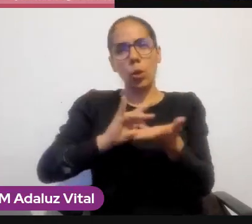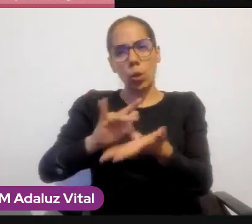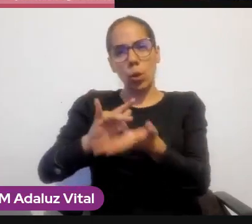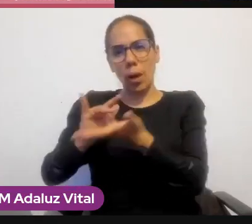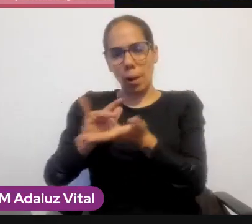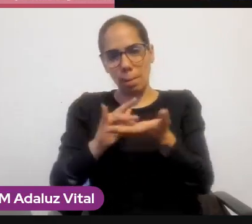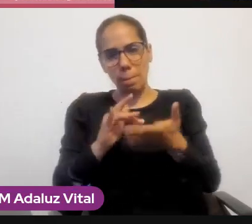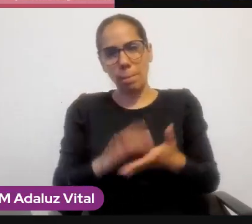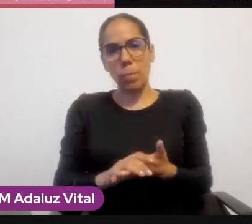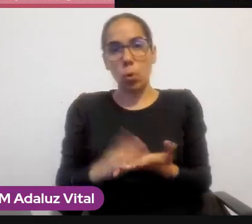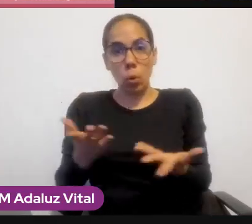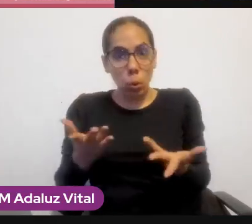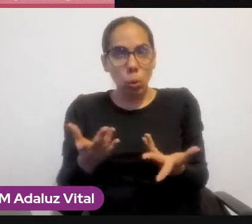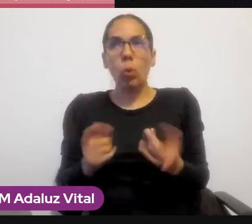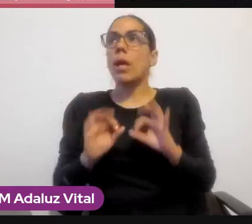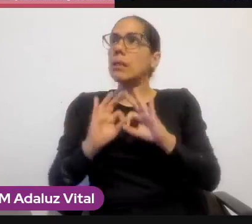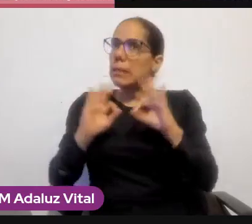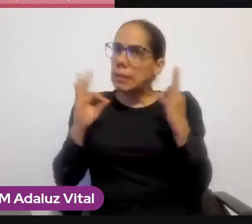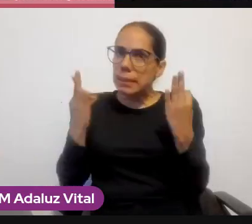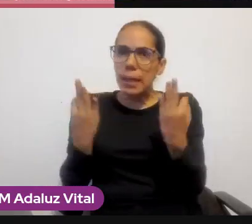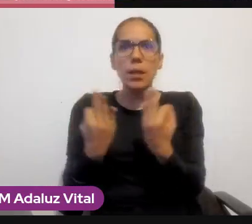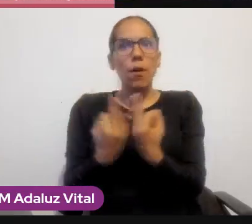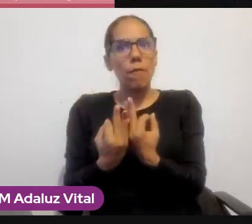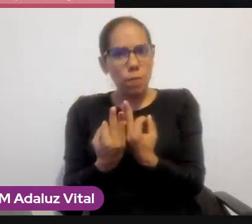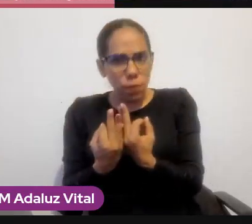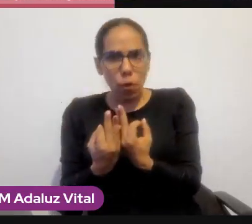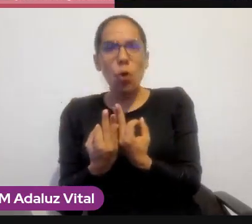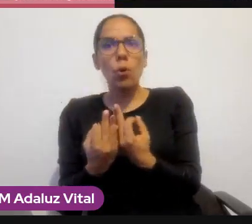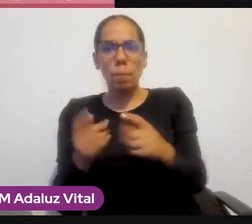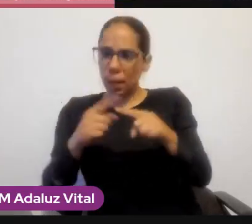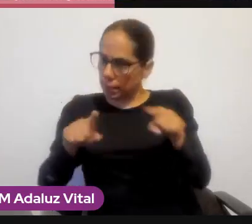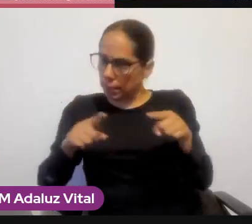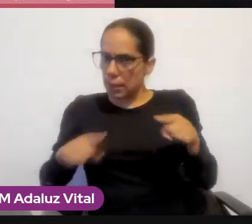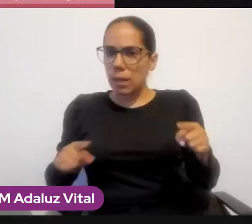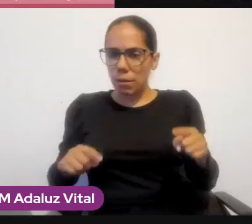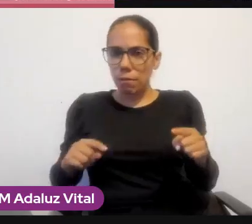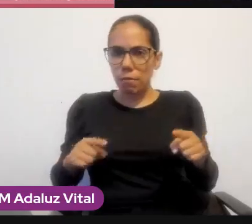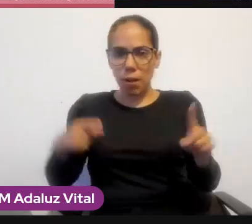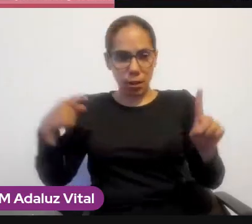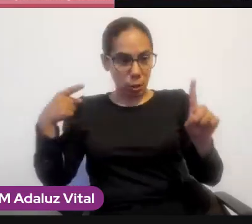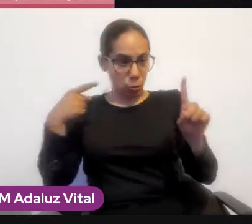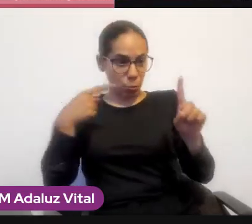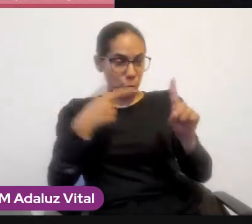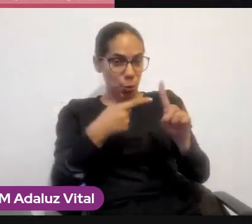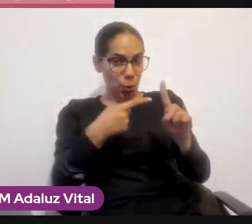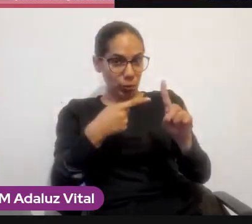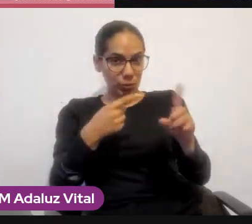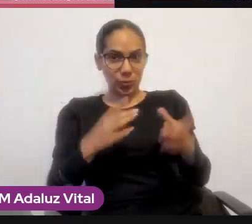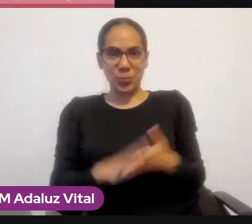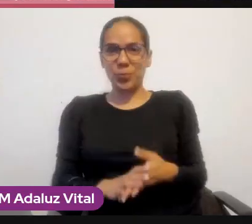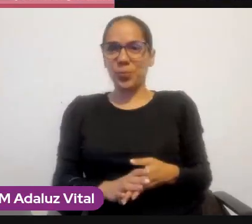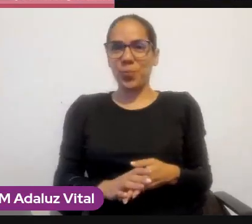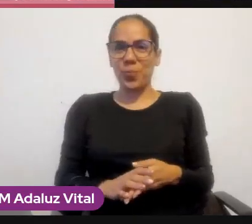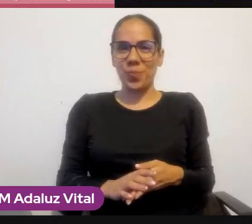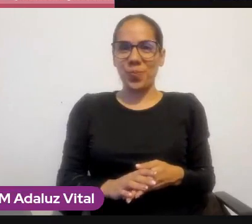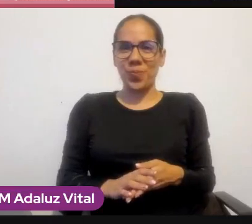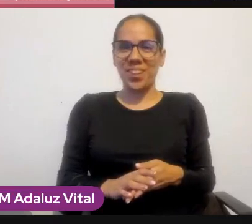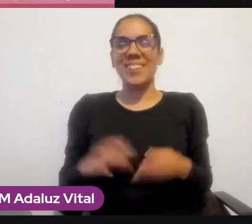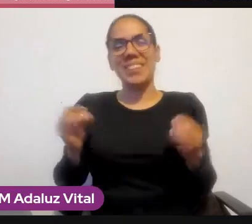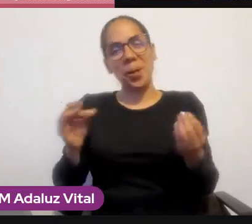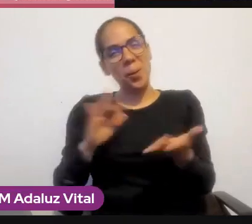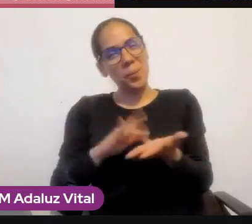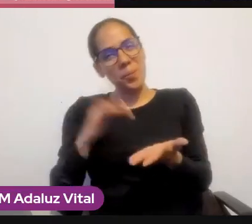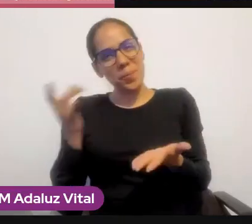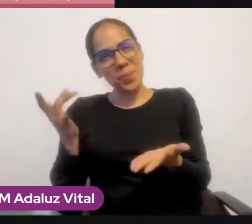de una forma pues más bien ya como una rutina. Así que bueno, pues el experto es usted, doctor, de verdad